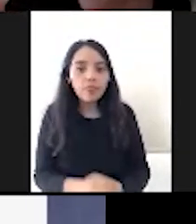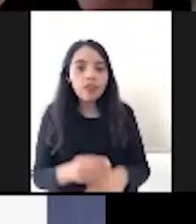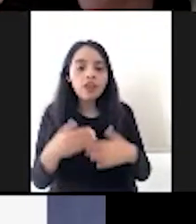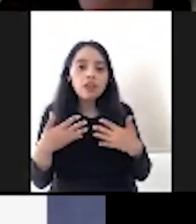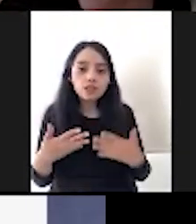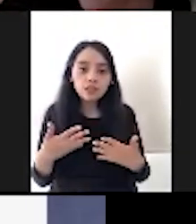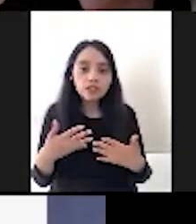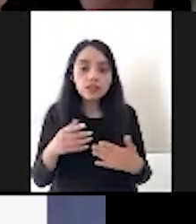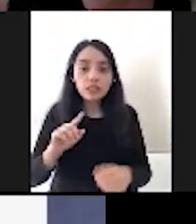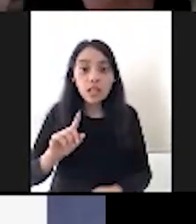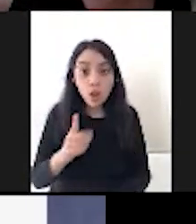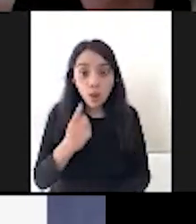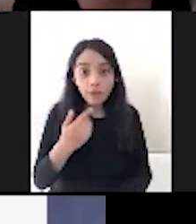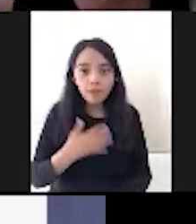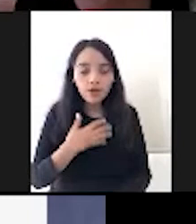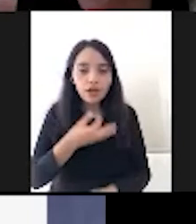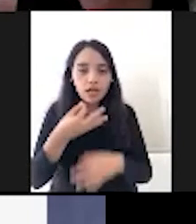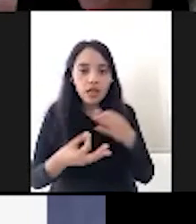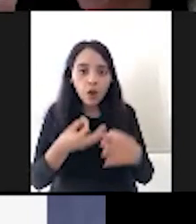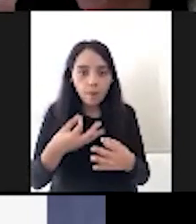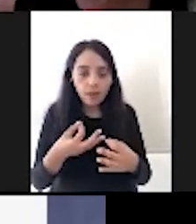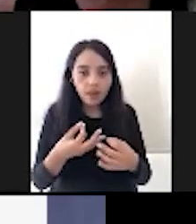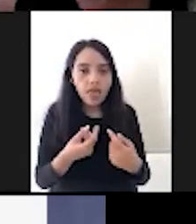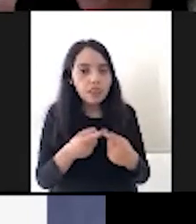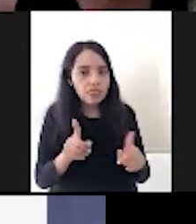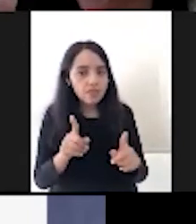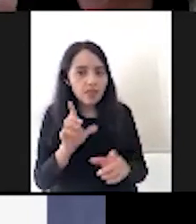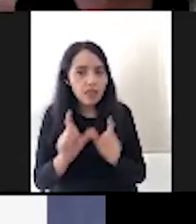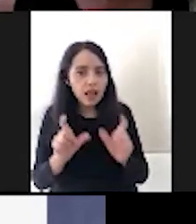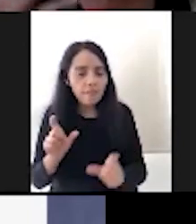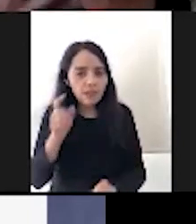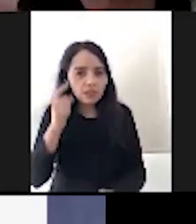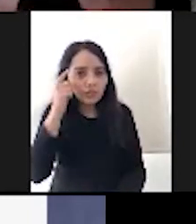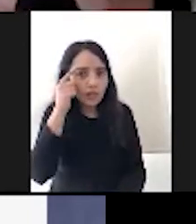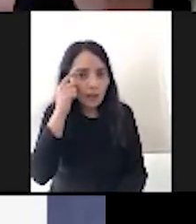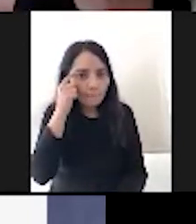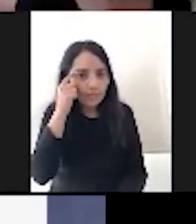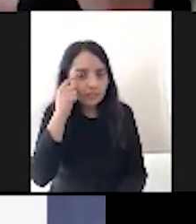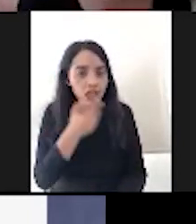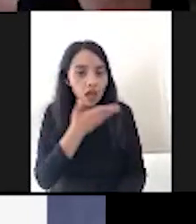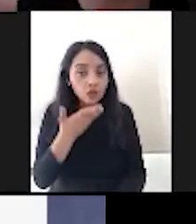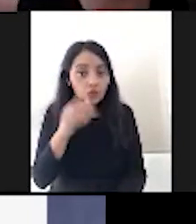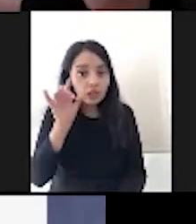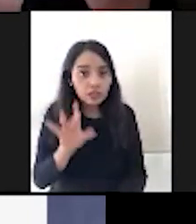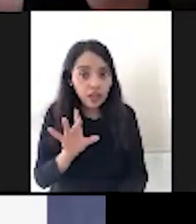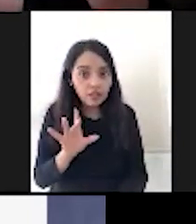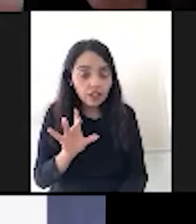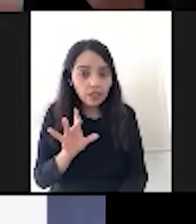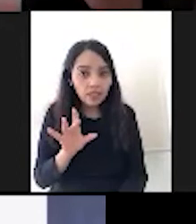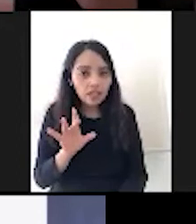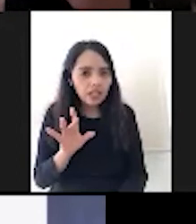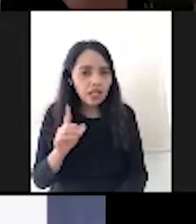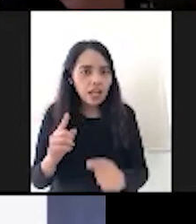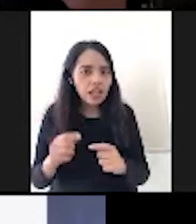de lo que le quería hablar es que, contrariamente a lo que muchas personas piensan, y como seguramente ustedes ya saben esto, ¿sí? La mayoría de las personas